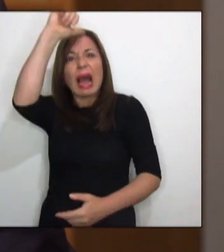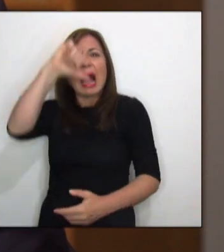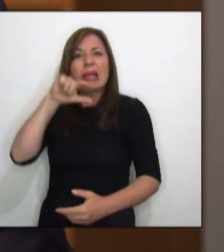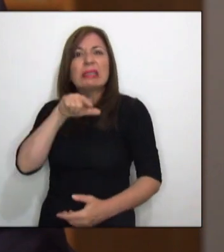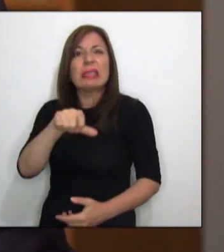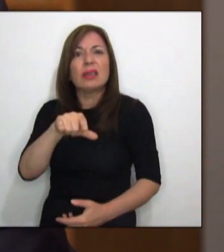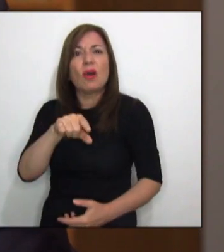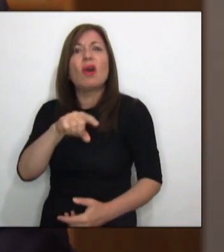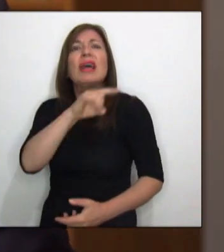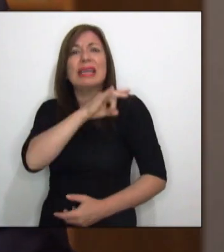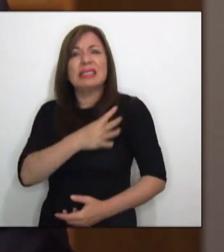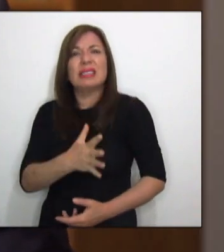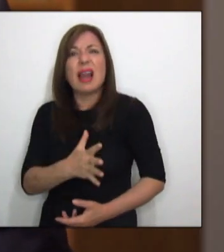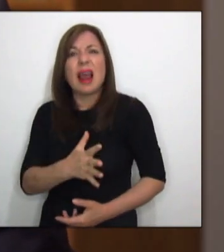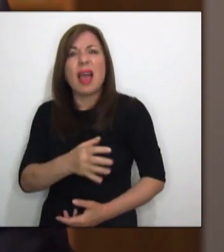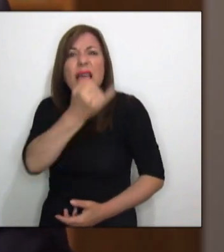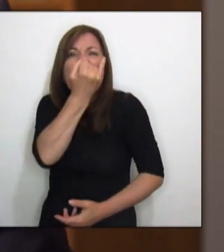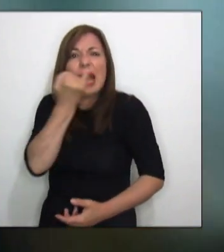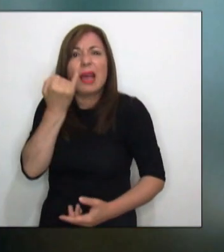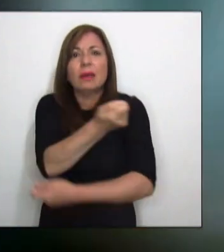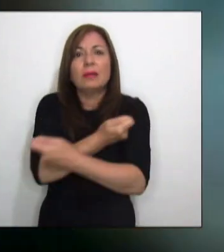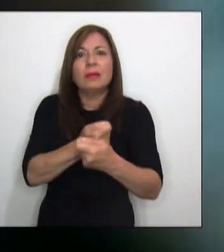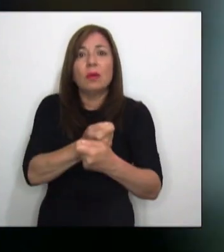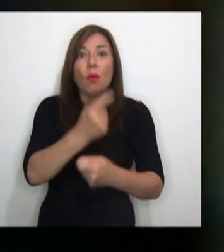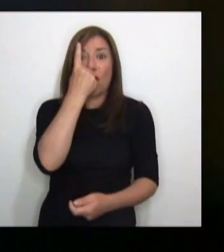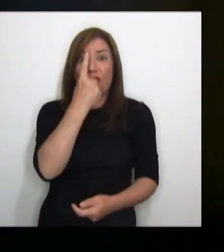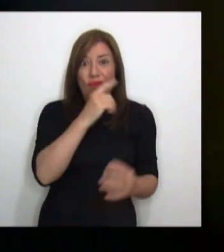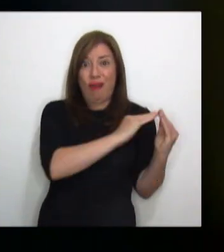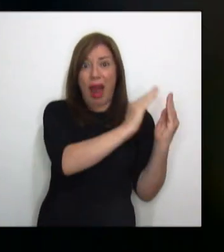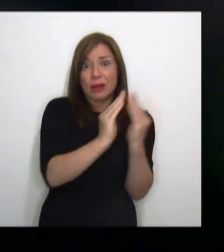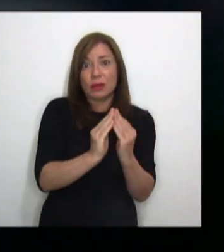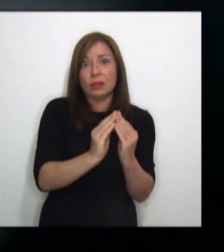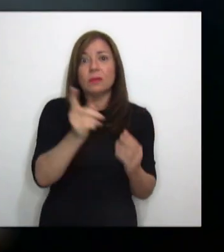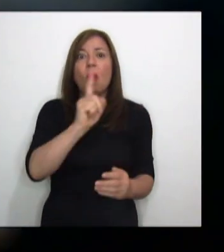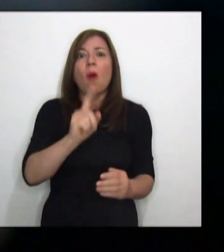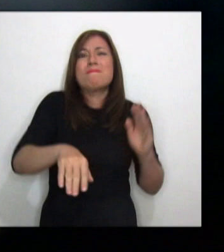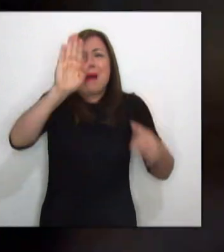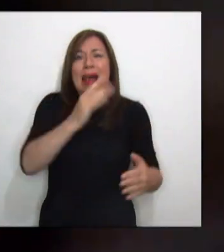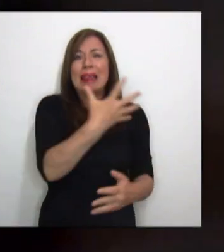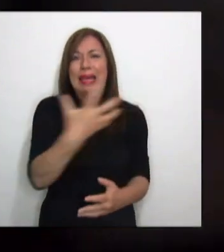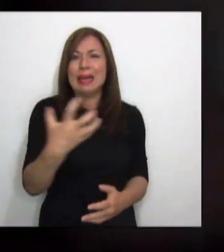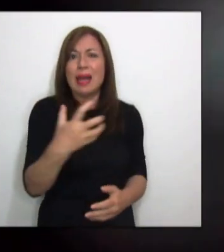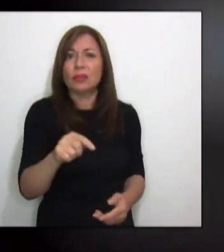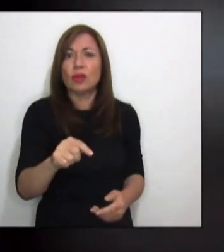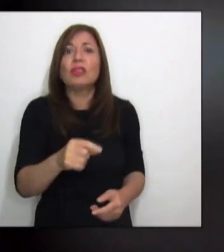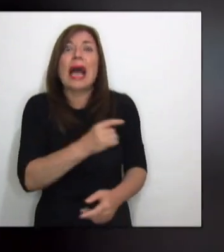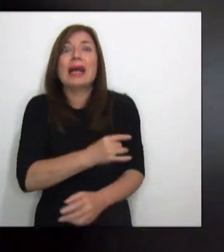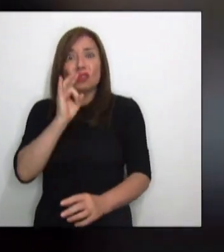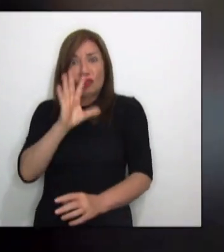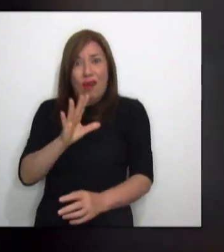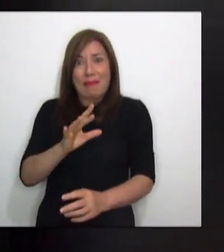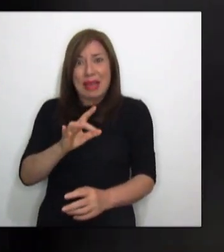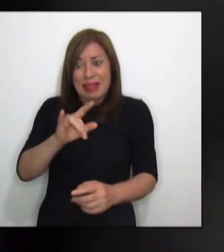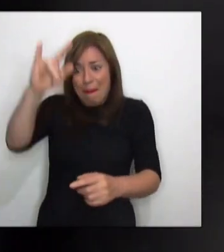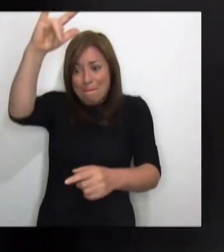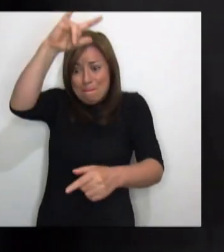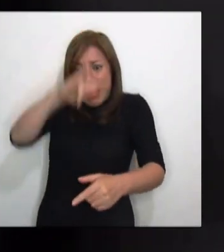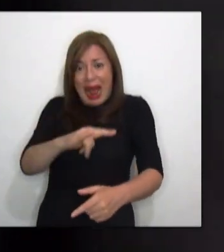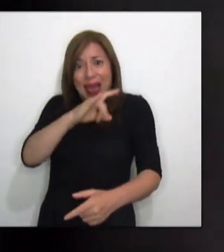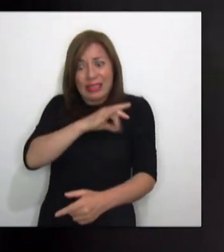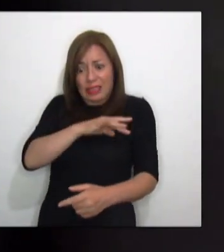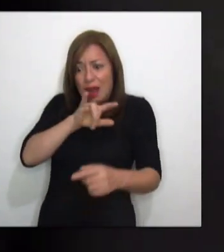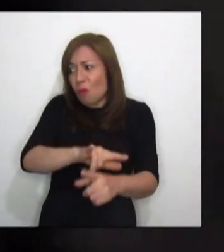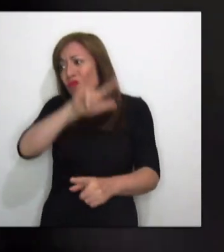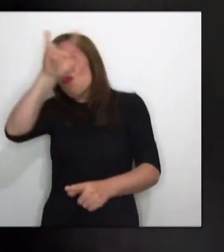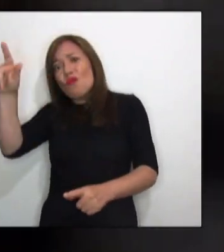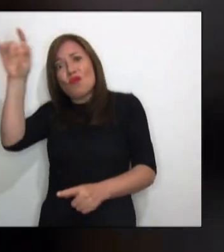en Chile. Ya no se trata de un barrio, son más de 500 barrios. Ya no somos una parada en el camino a Europa,